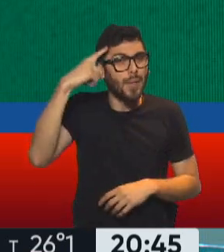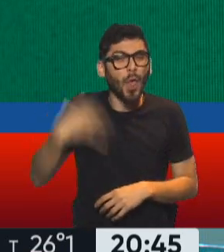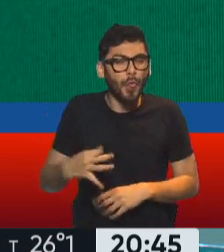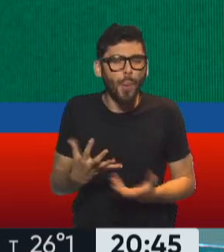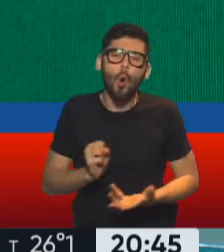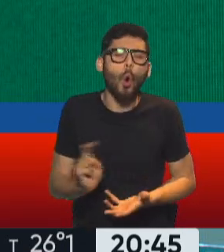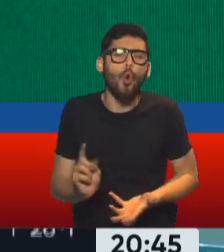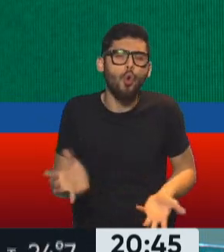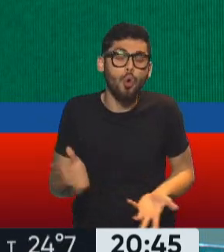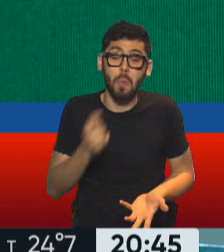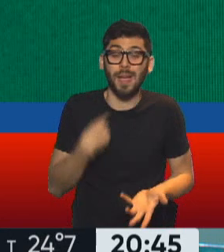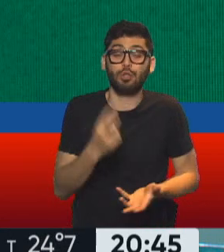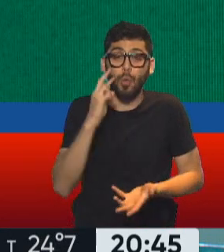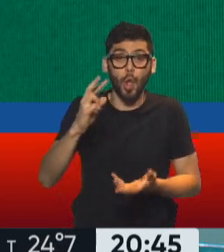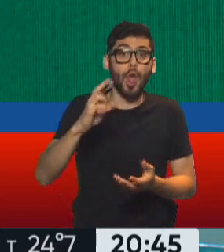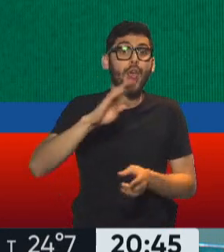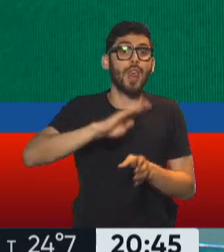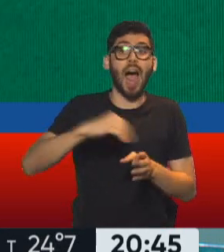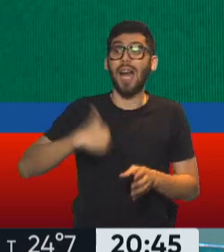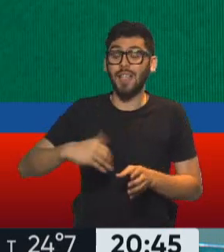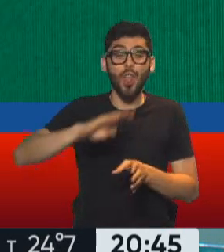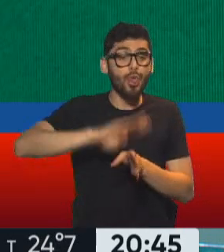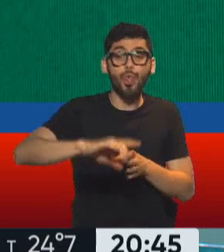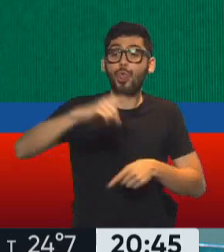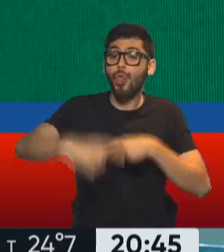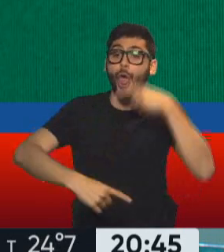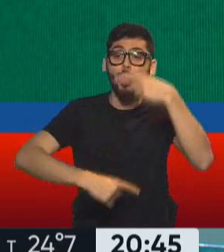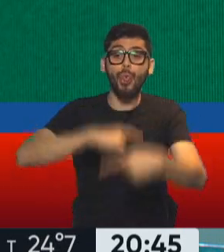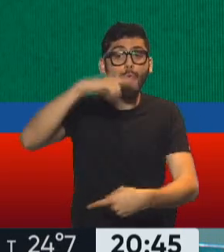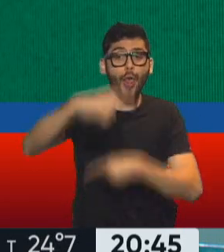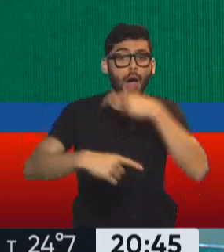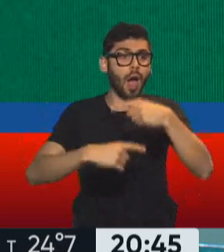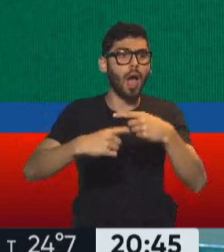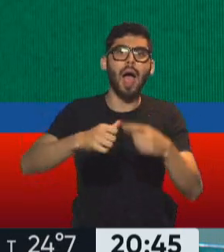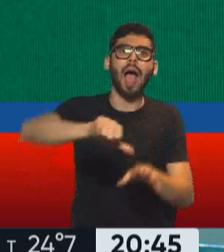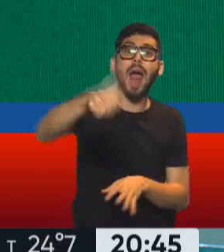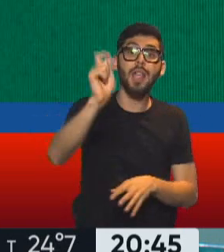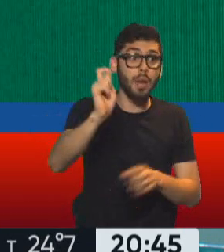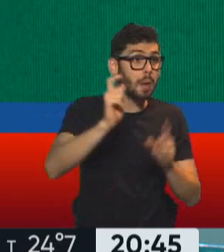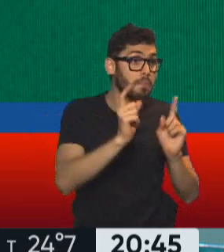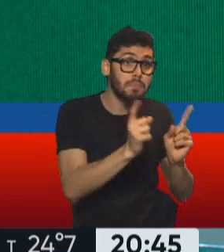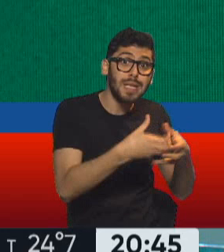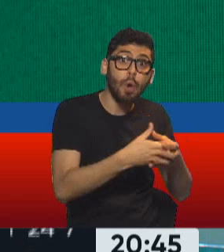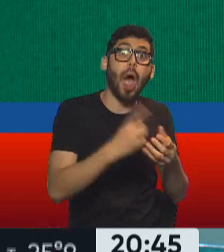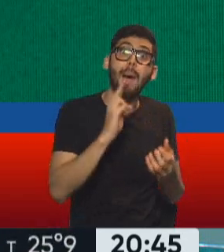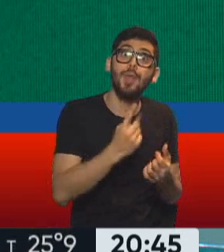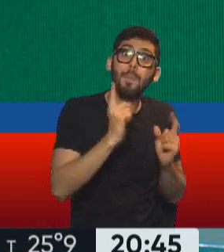deuda, y aparte cuando uno ve los ciclos de endeudamiento de Argentina, los que se benefician son siempre los mismos, aparecen otra vez los mismos apellidos. Y los que se perjudican son siempre los también mismos. los